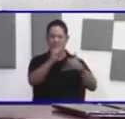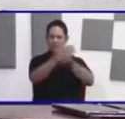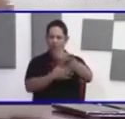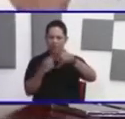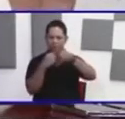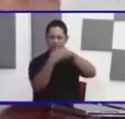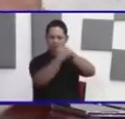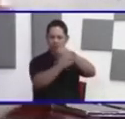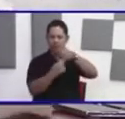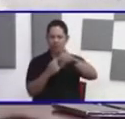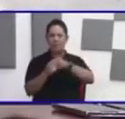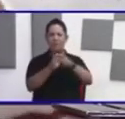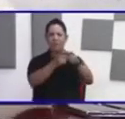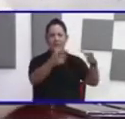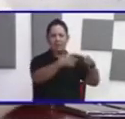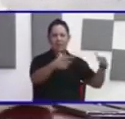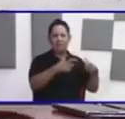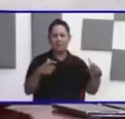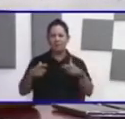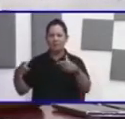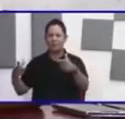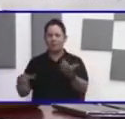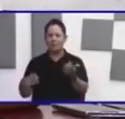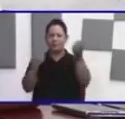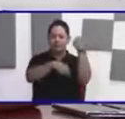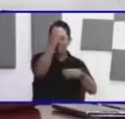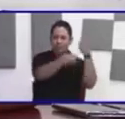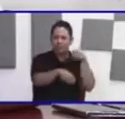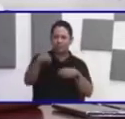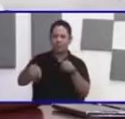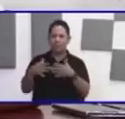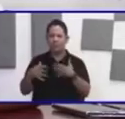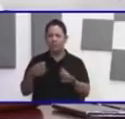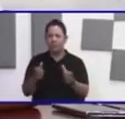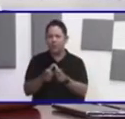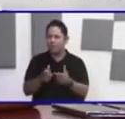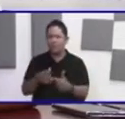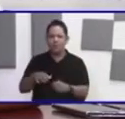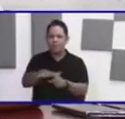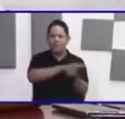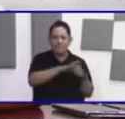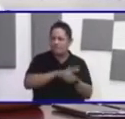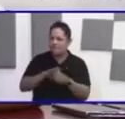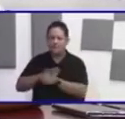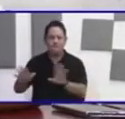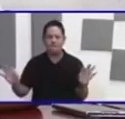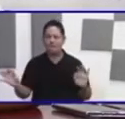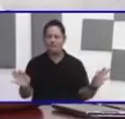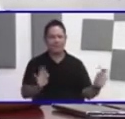era una pelea para ver quién tenía camas y quién no. Fue una situación supremamente difícil, inclusive. Hubo un